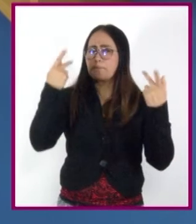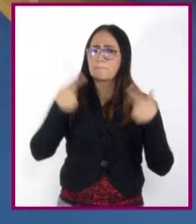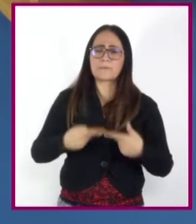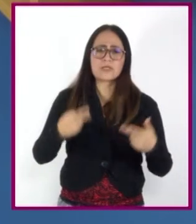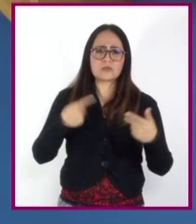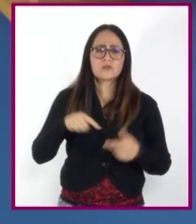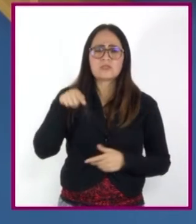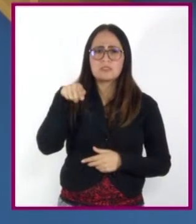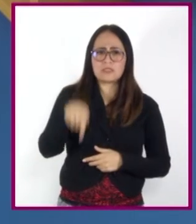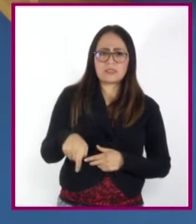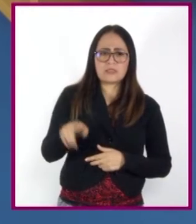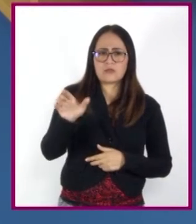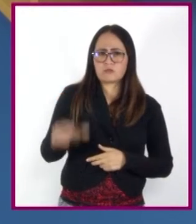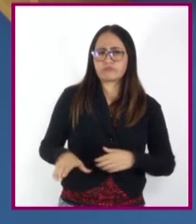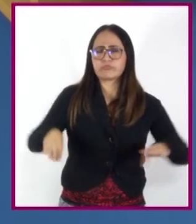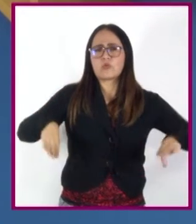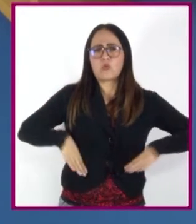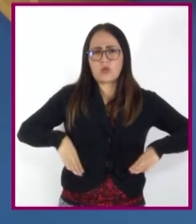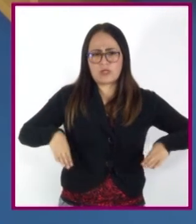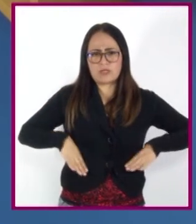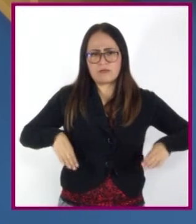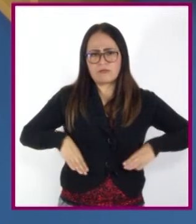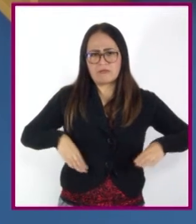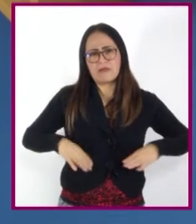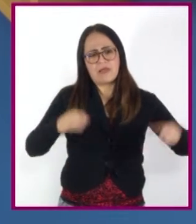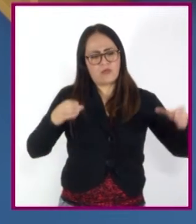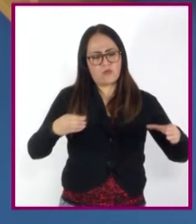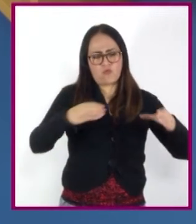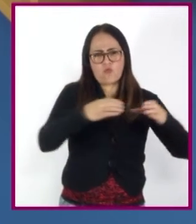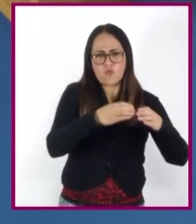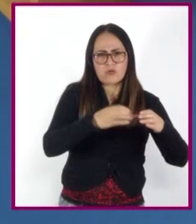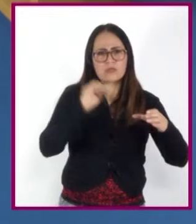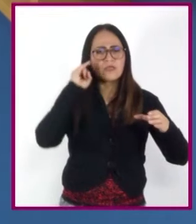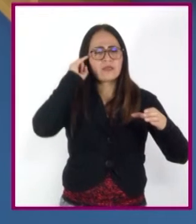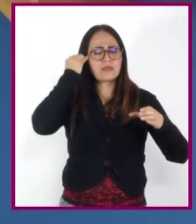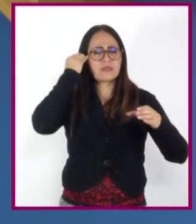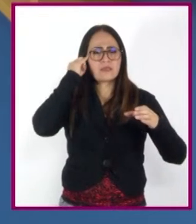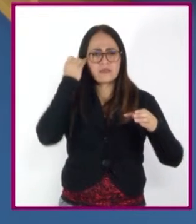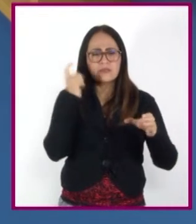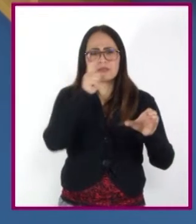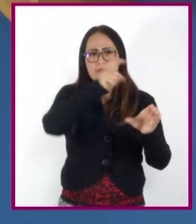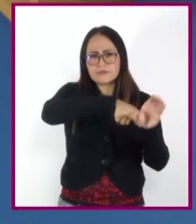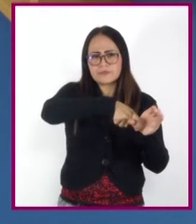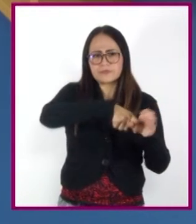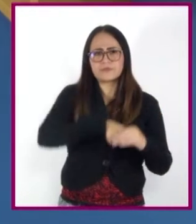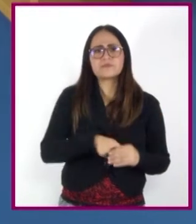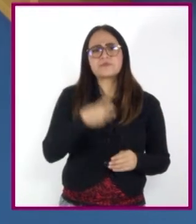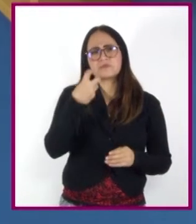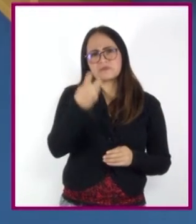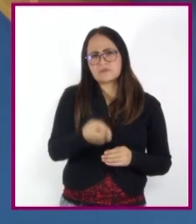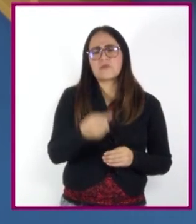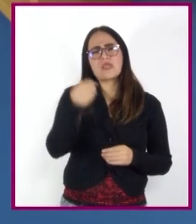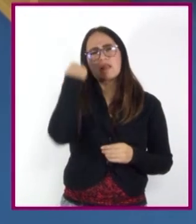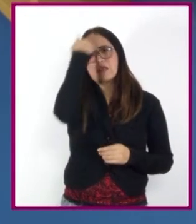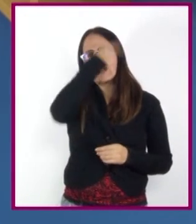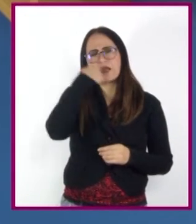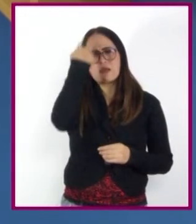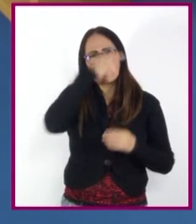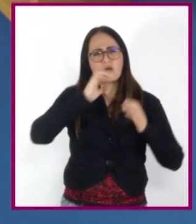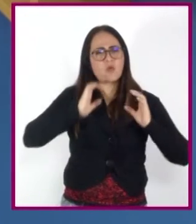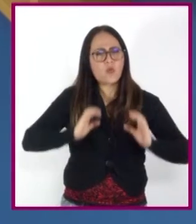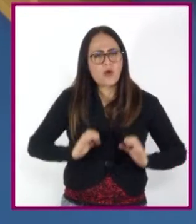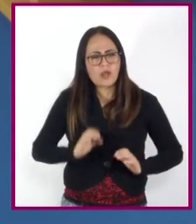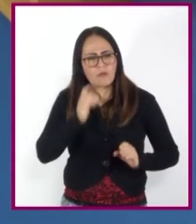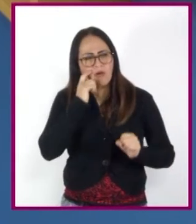aquella persona que pertenece a alguna comunidad indígena y debido a esto posee rasgos físicos